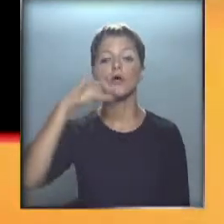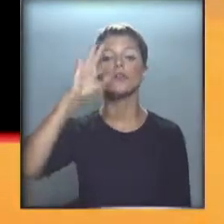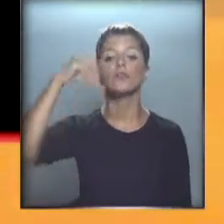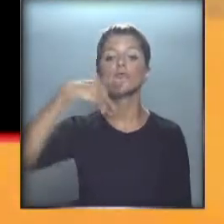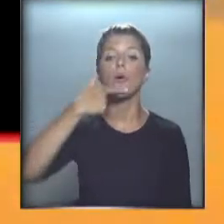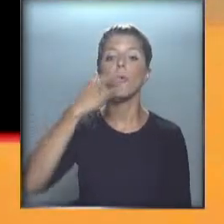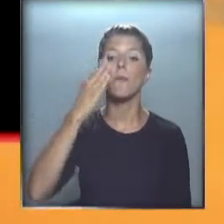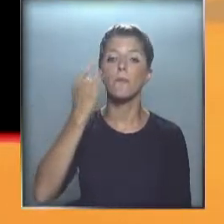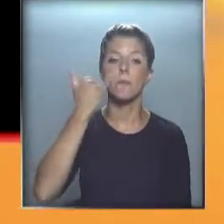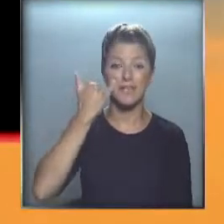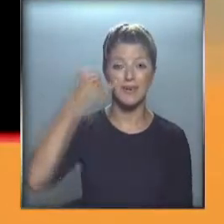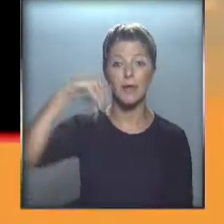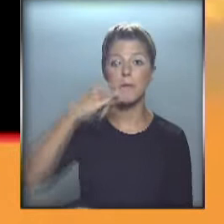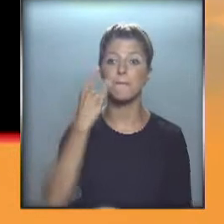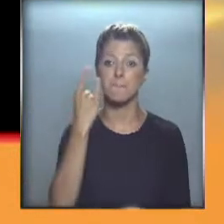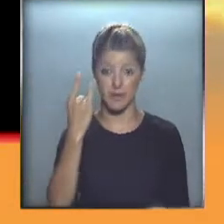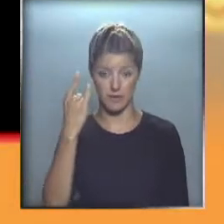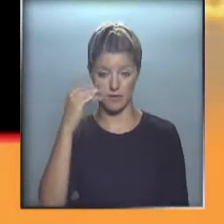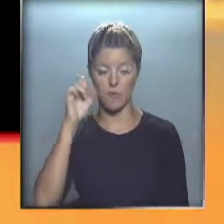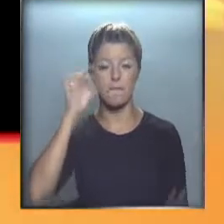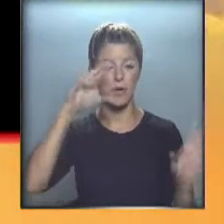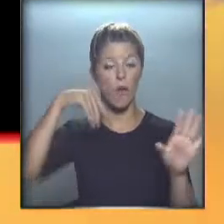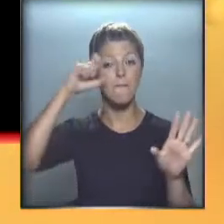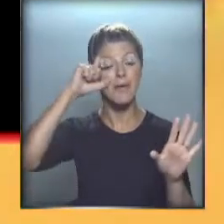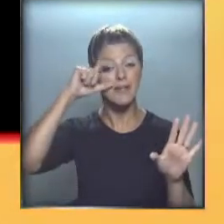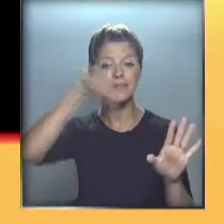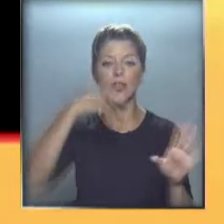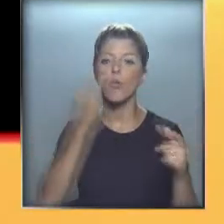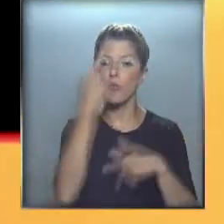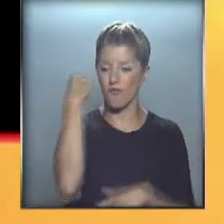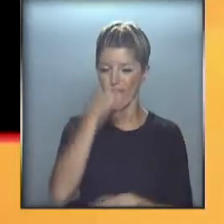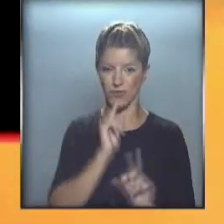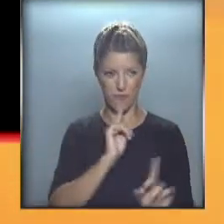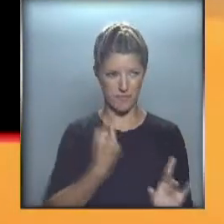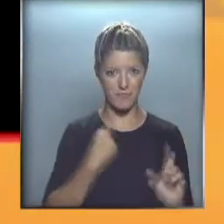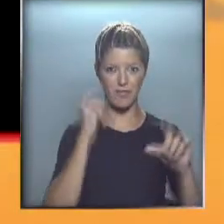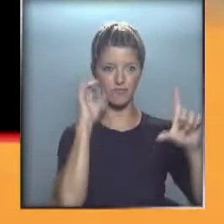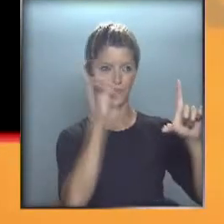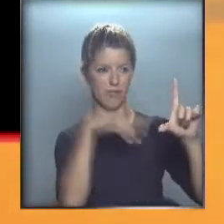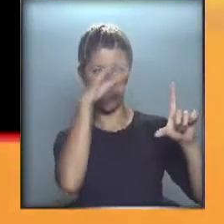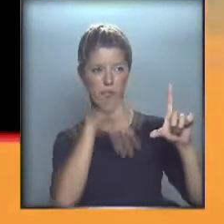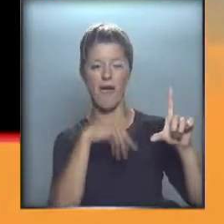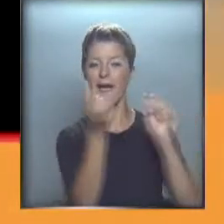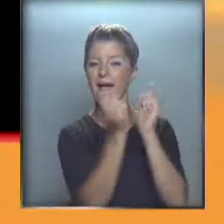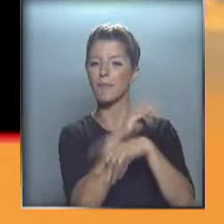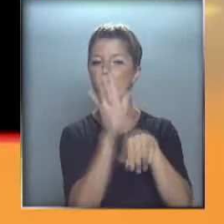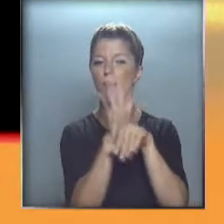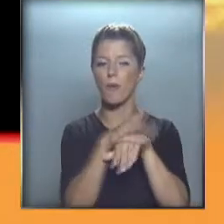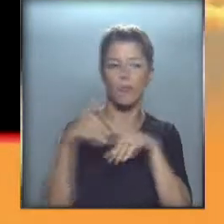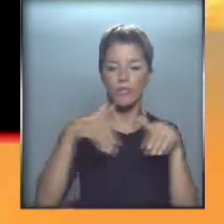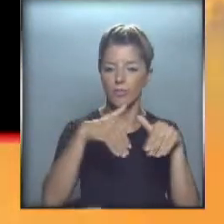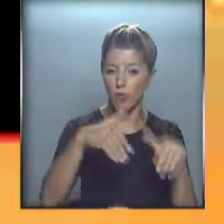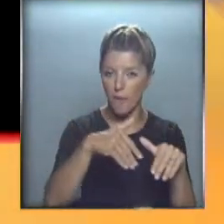una aplicación creada por argentinos que uno pone la foto de uno y la tunea para hacerse zombie. Se pone... Todas